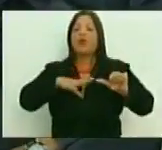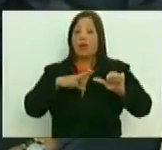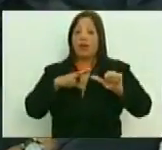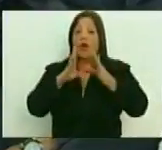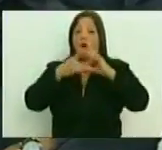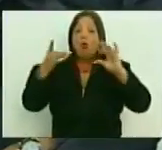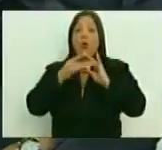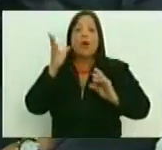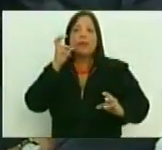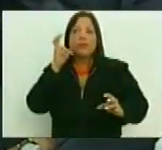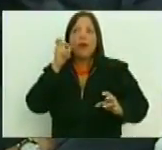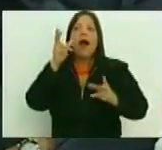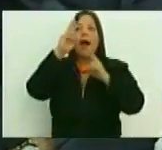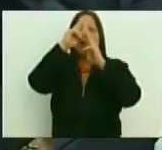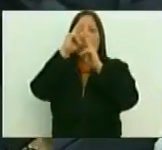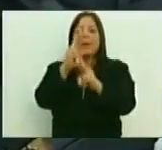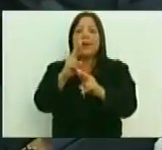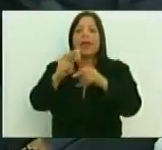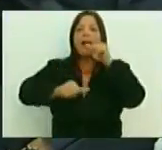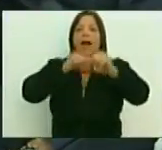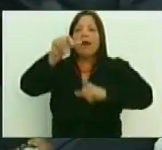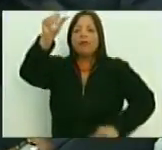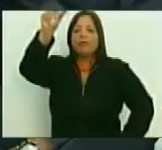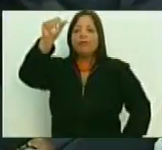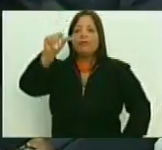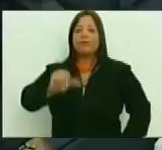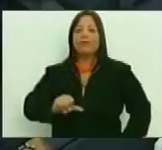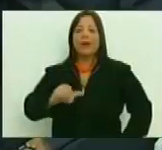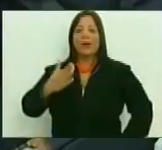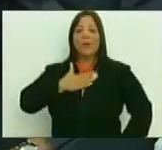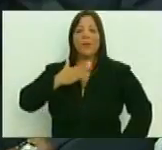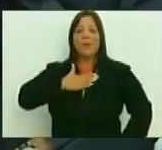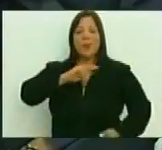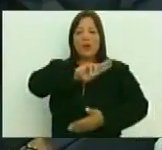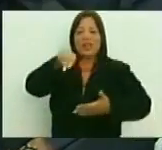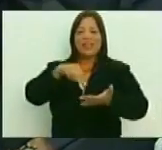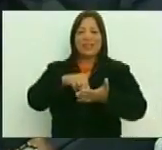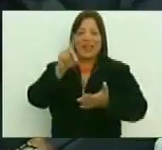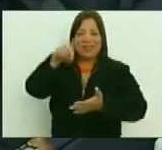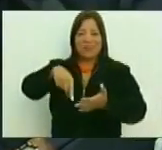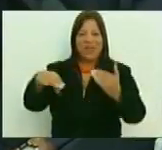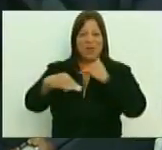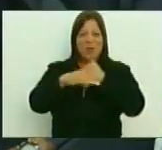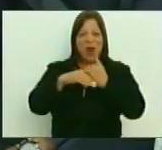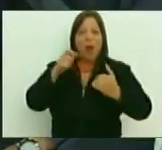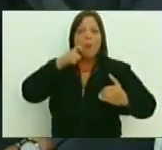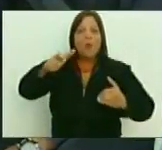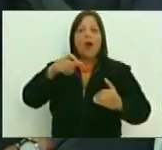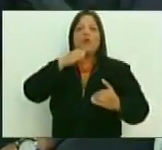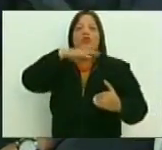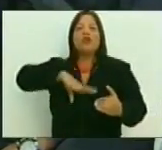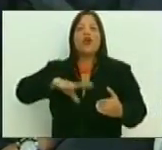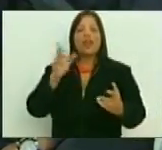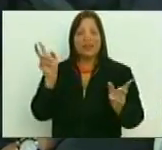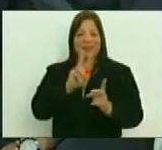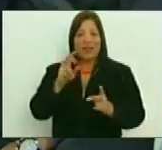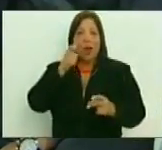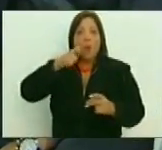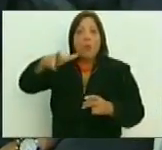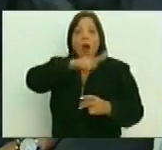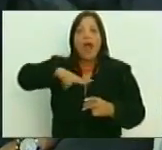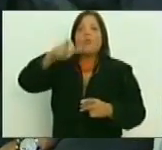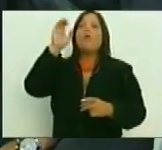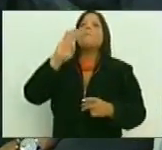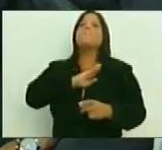sea oído y tomado en cuenta cuando se trata de construir el relato histórico nacional. El pueblo historiador, el pueblo cuenta